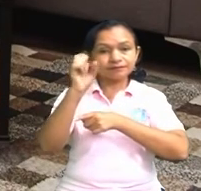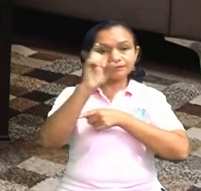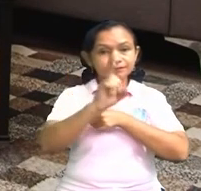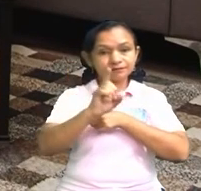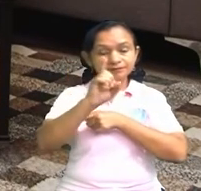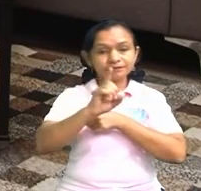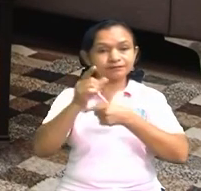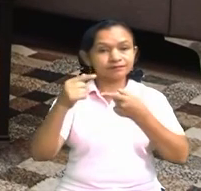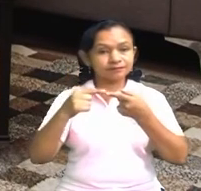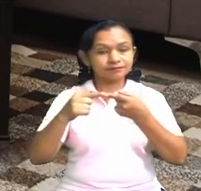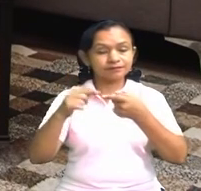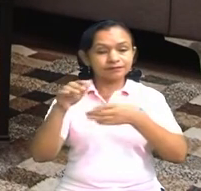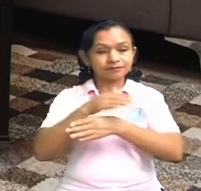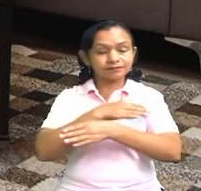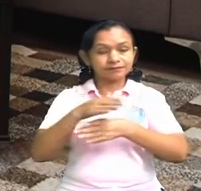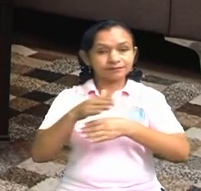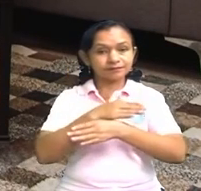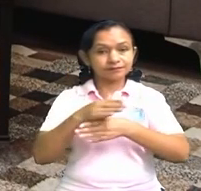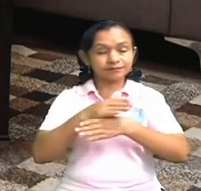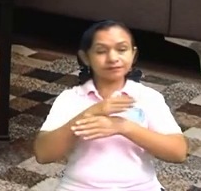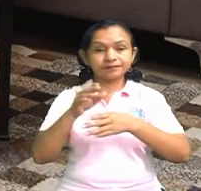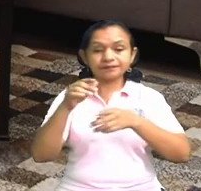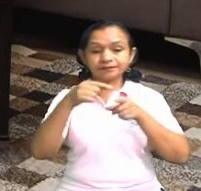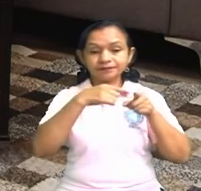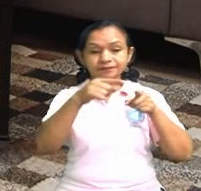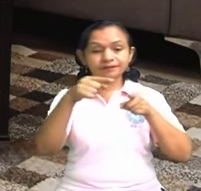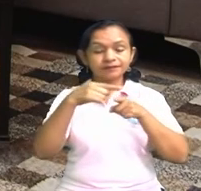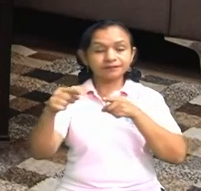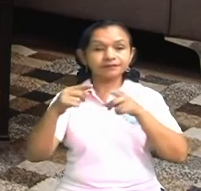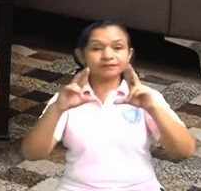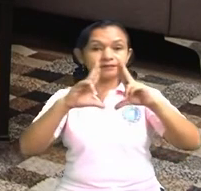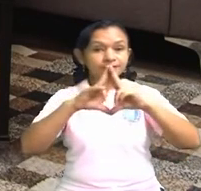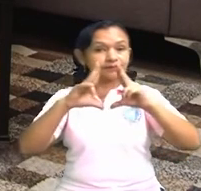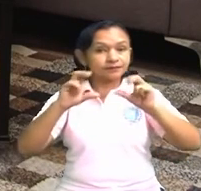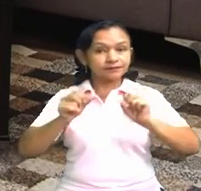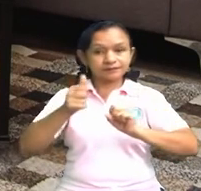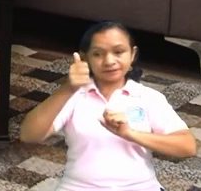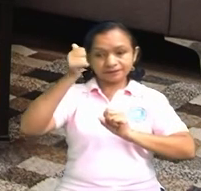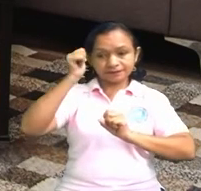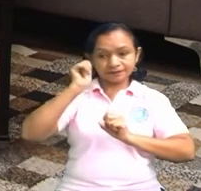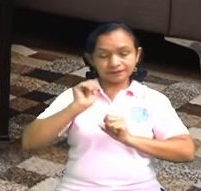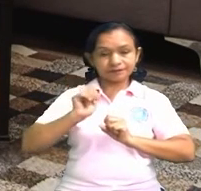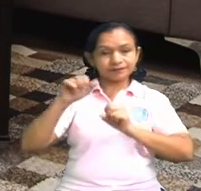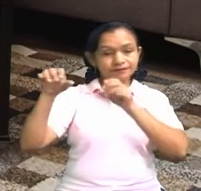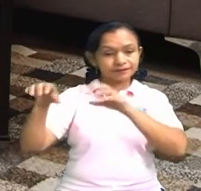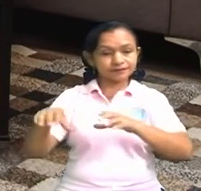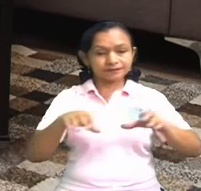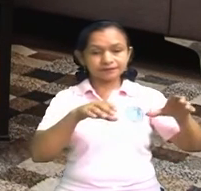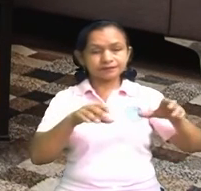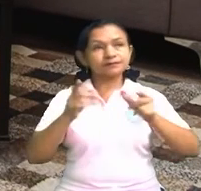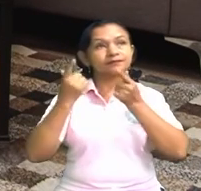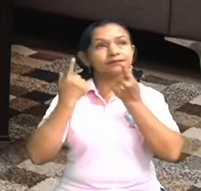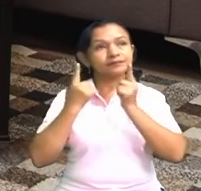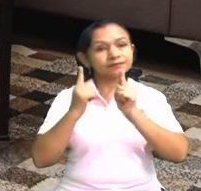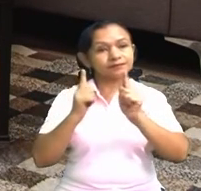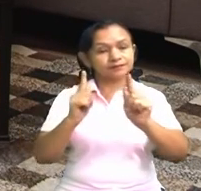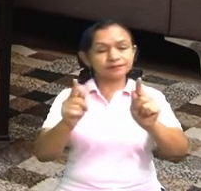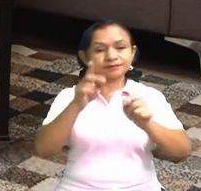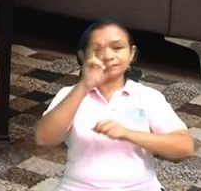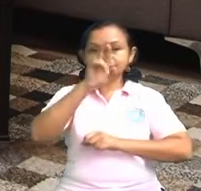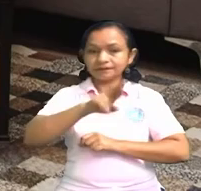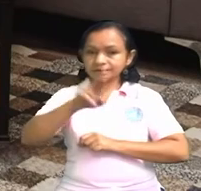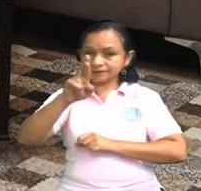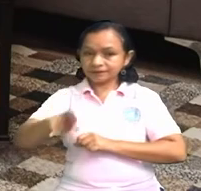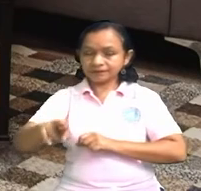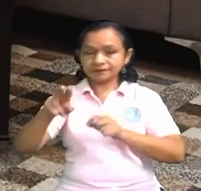y entre semana en los distintos municipios de nuestro país. Ayer tuvimos actividad en Chinandega, en